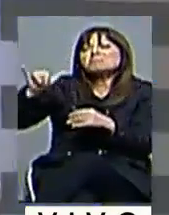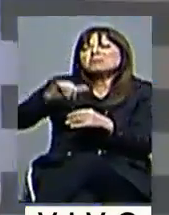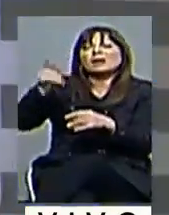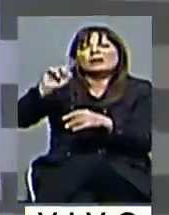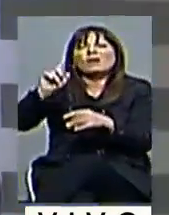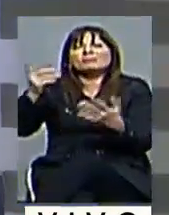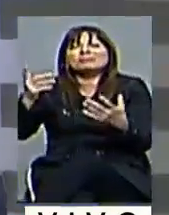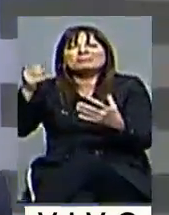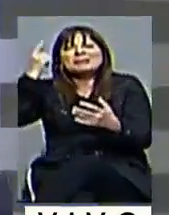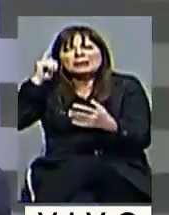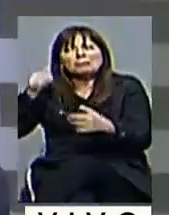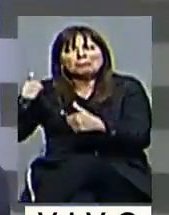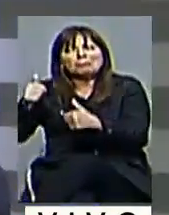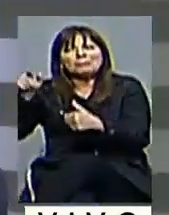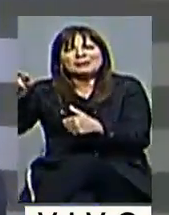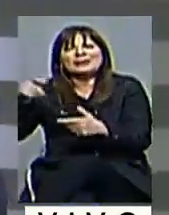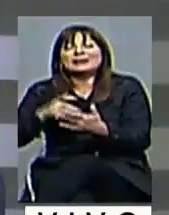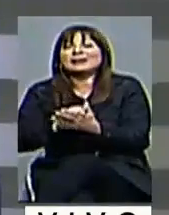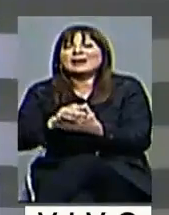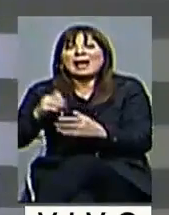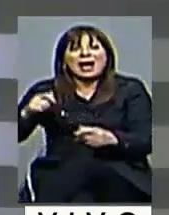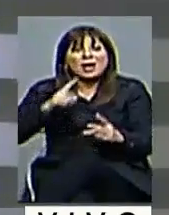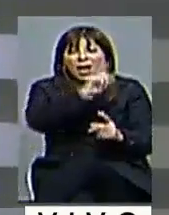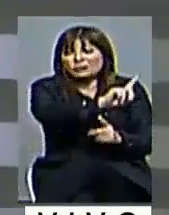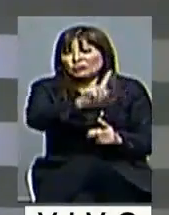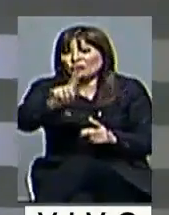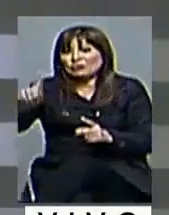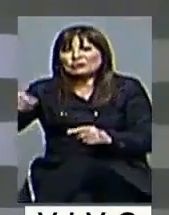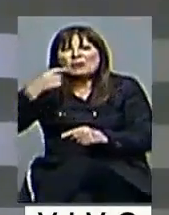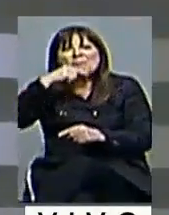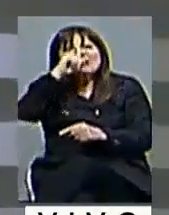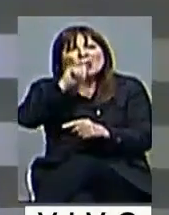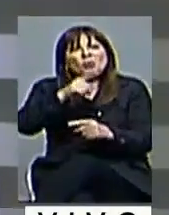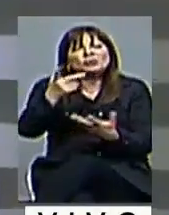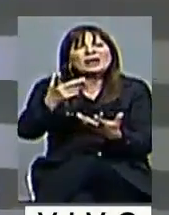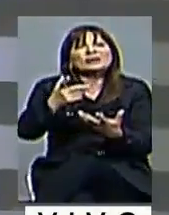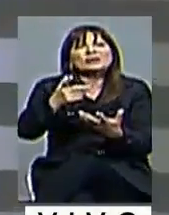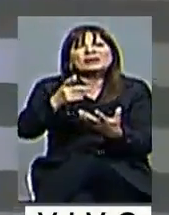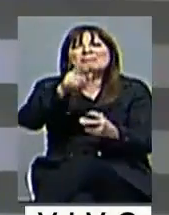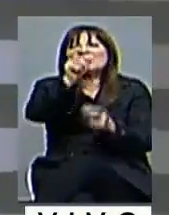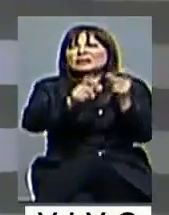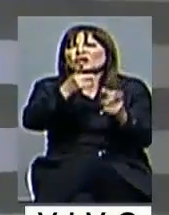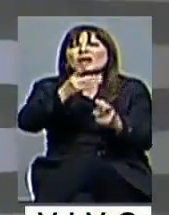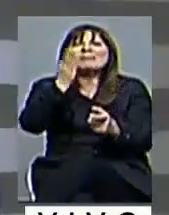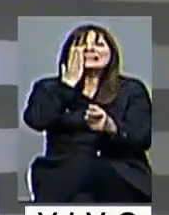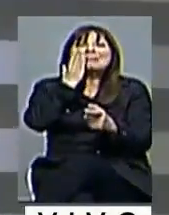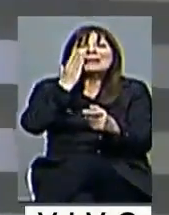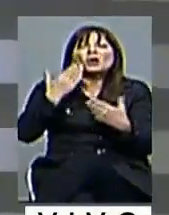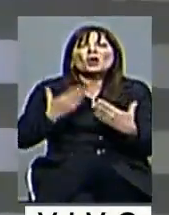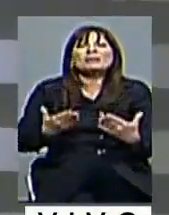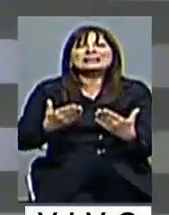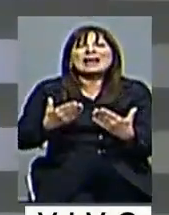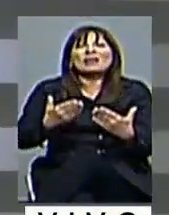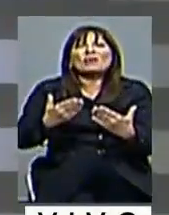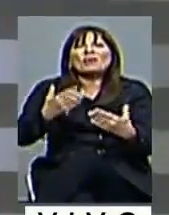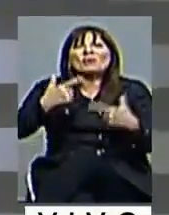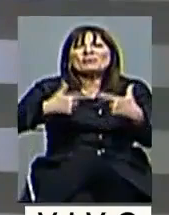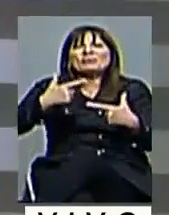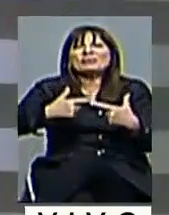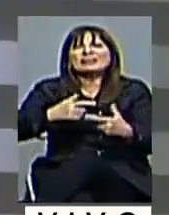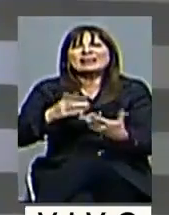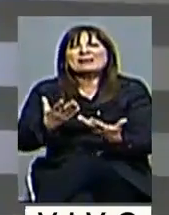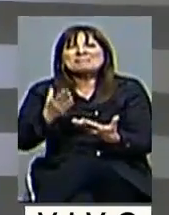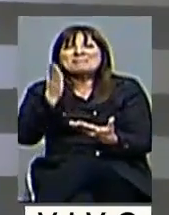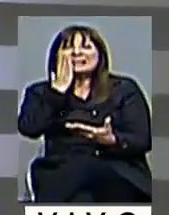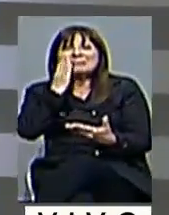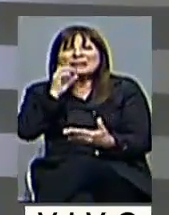ejercicio súper simpático, que fue que le preguntaron a todos los editores el ranking de más simpático o más pesado. Más simpático Artés, y después venía José